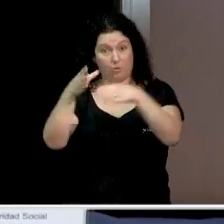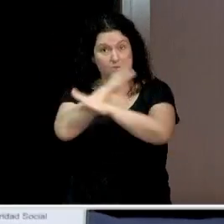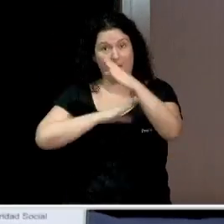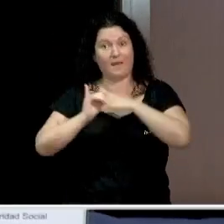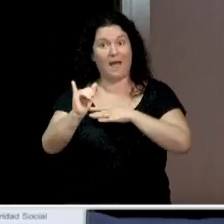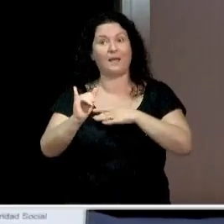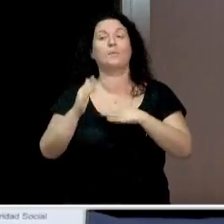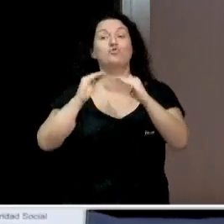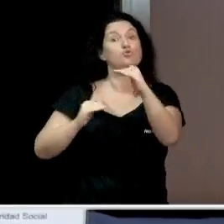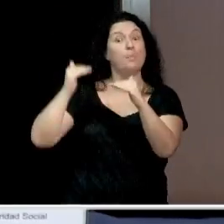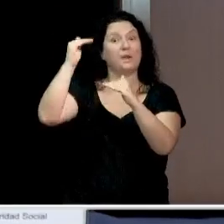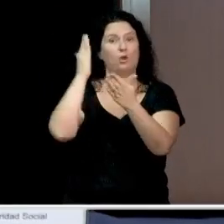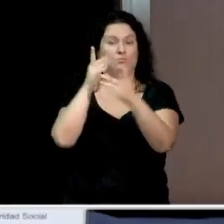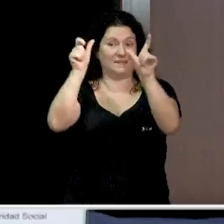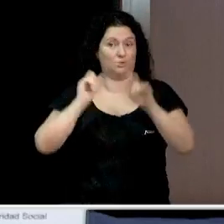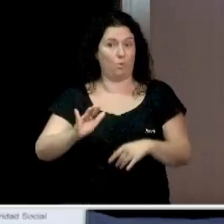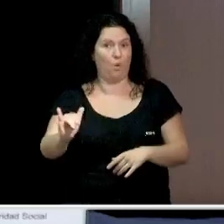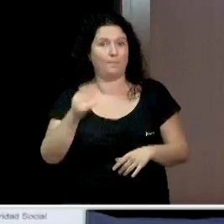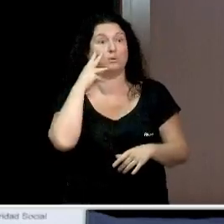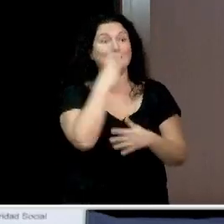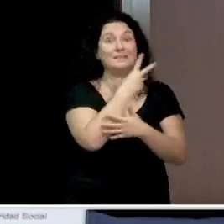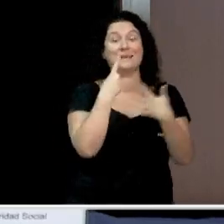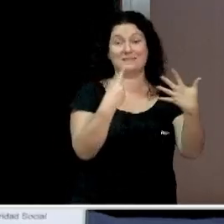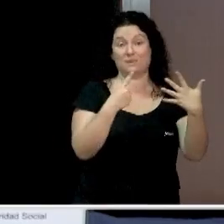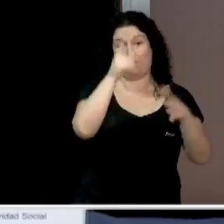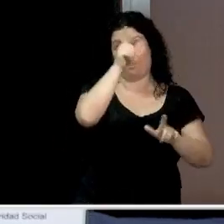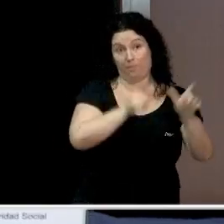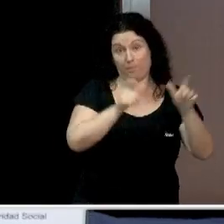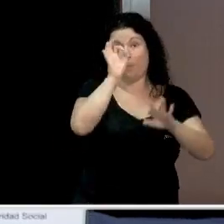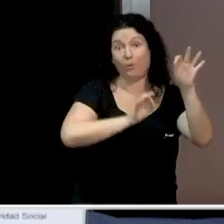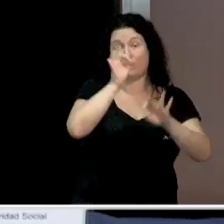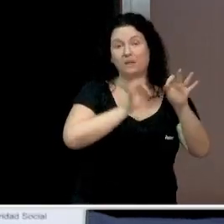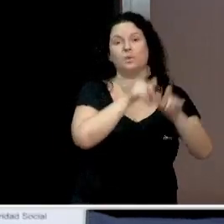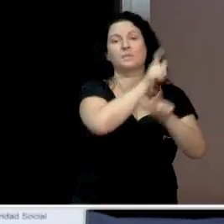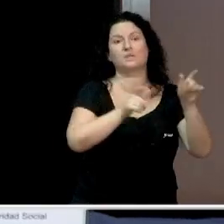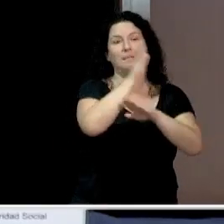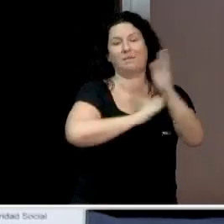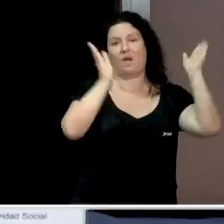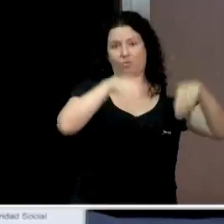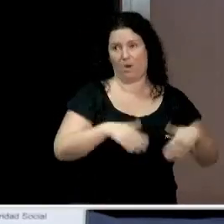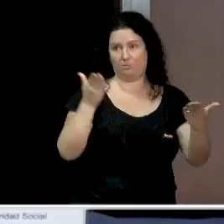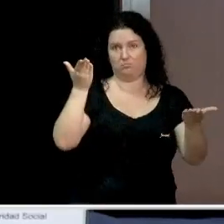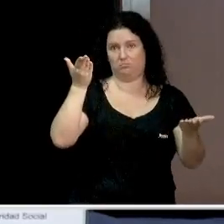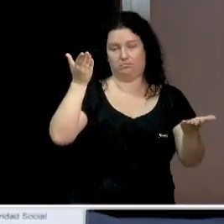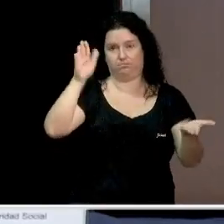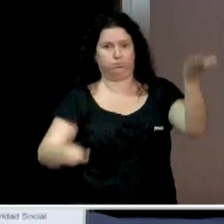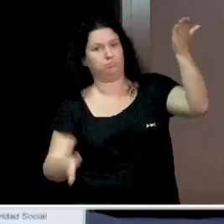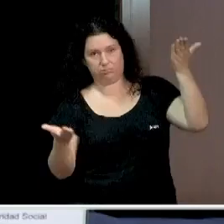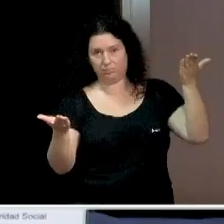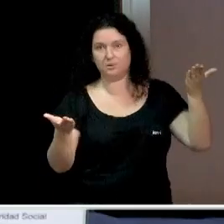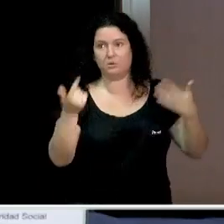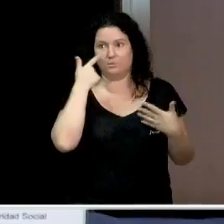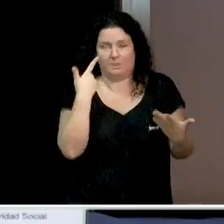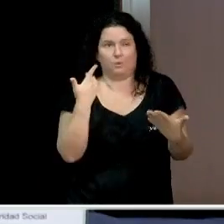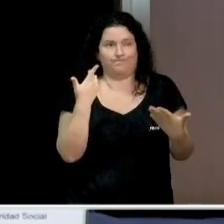titulación superior frente al 36% de las personas sin discapacidad. Por lo tanto, formación y fomento